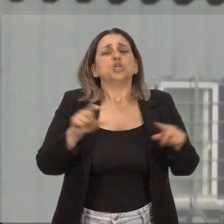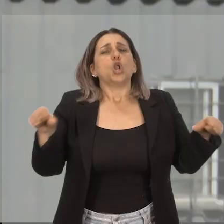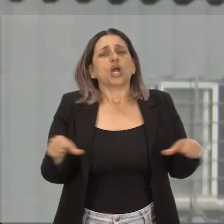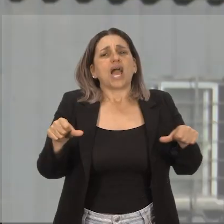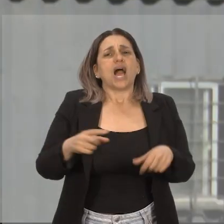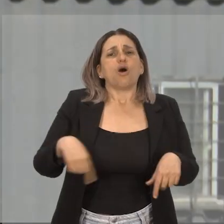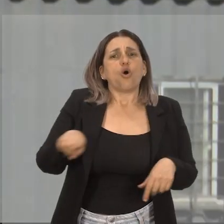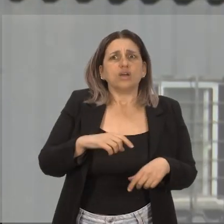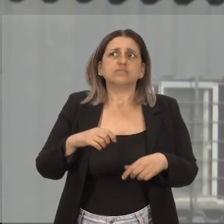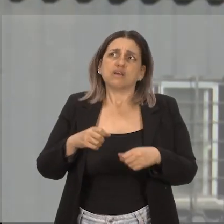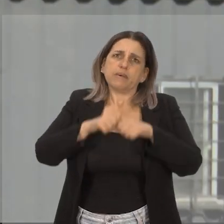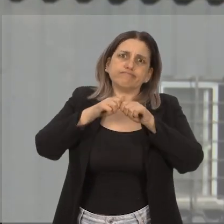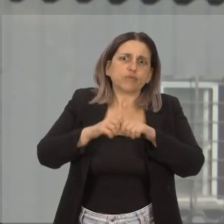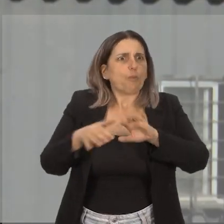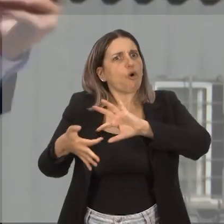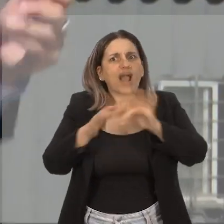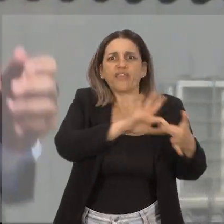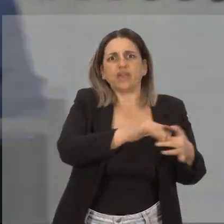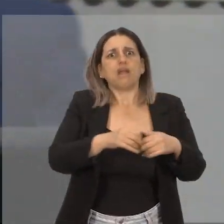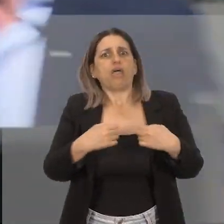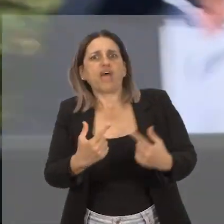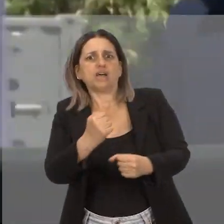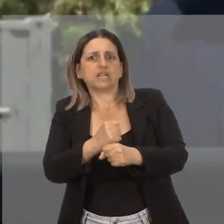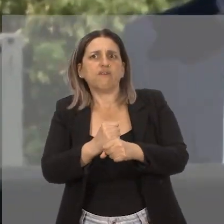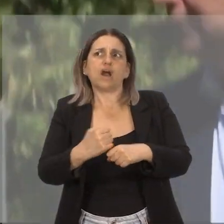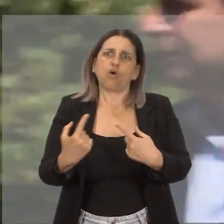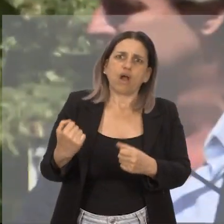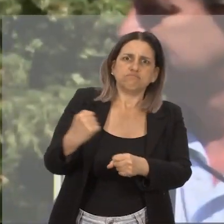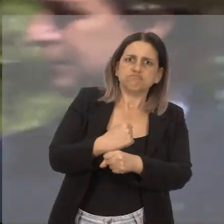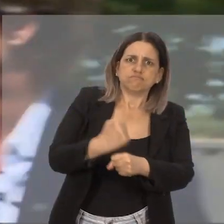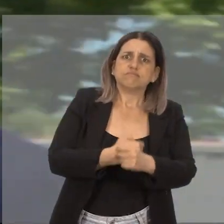lucro, y el lucro genera derrame, genera empleo, genera trabajo,